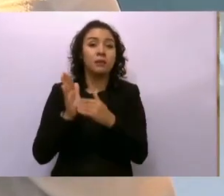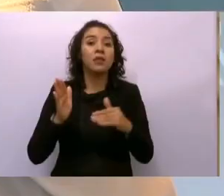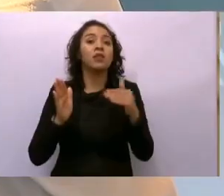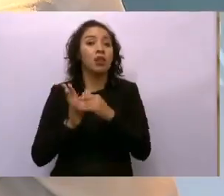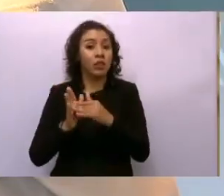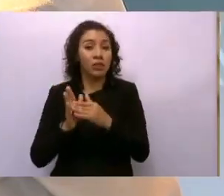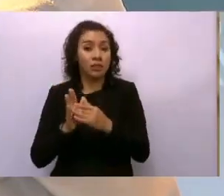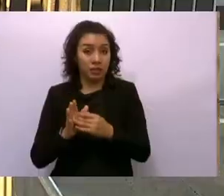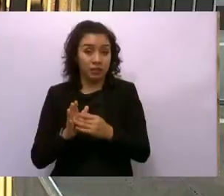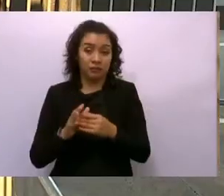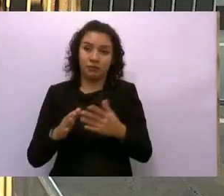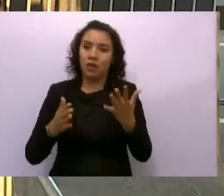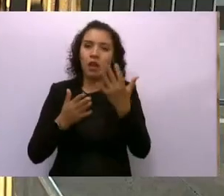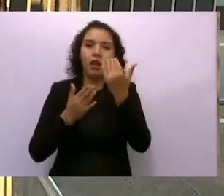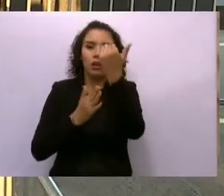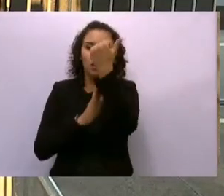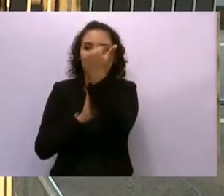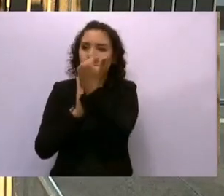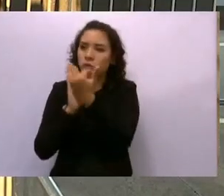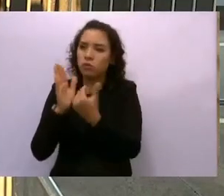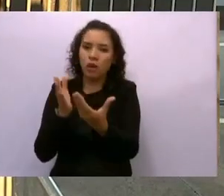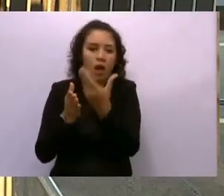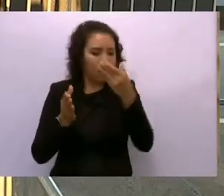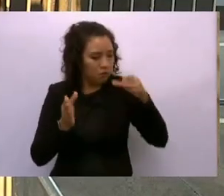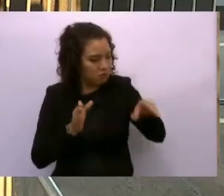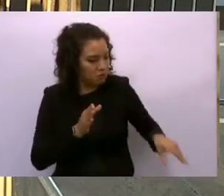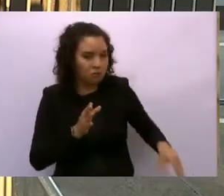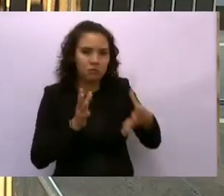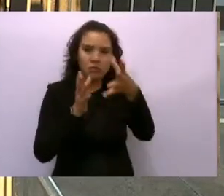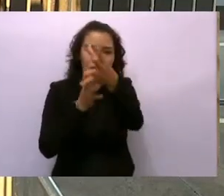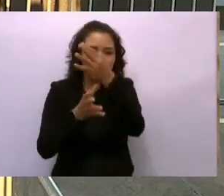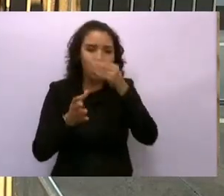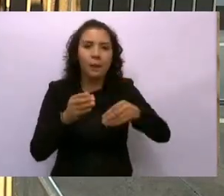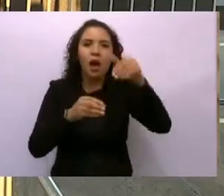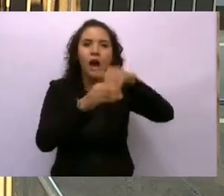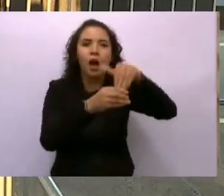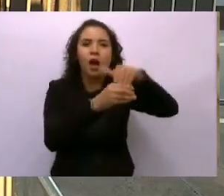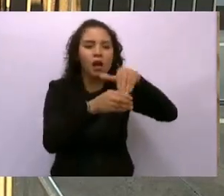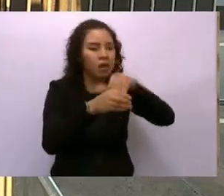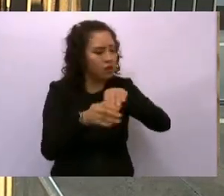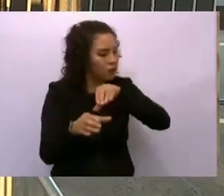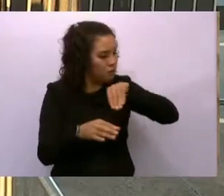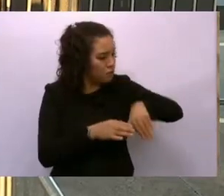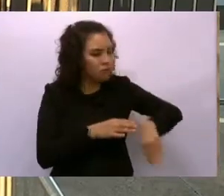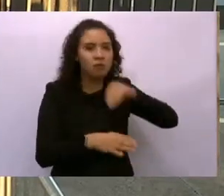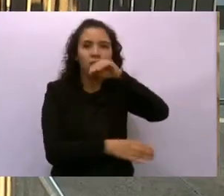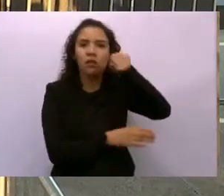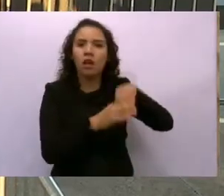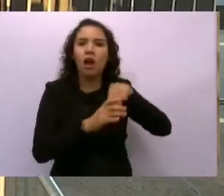de pesos. Entonces, ¿por qué tenemos presupuesto? Por eso,